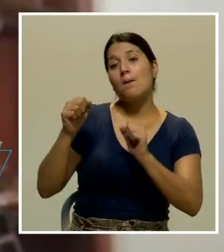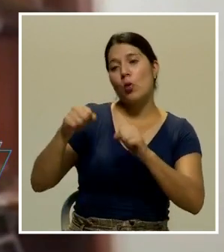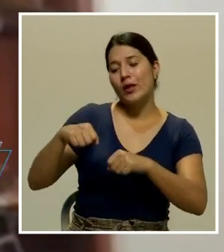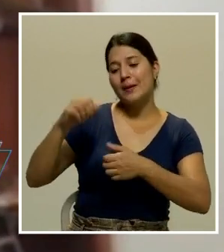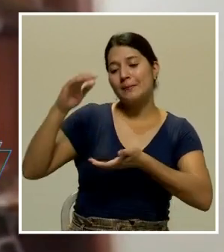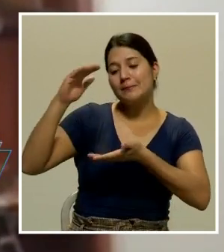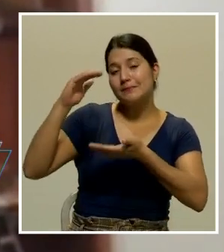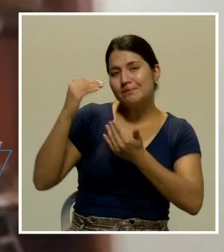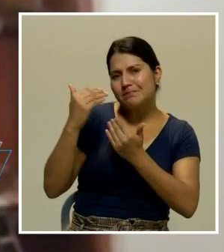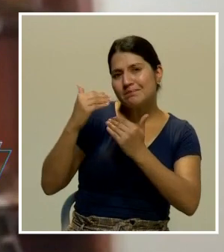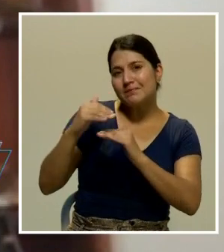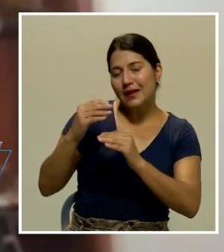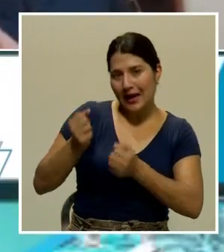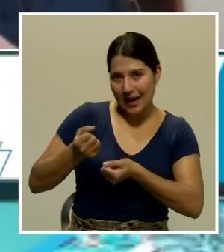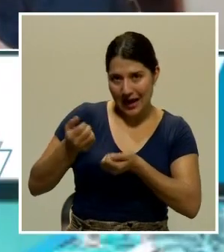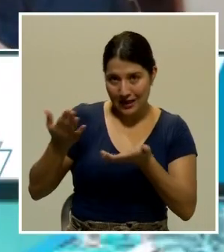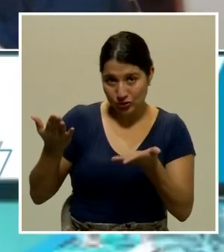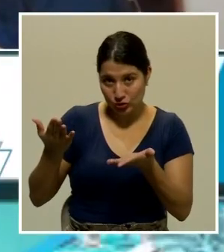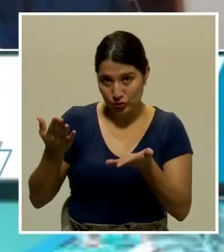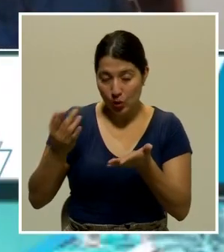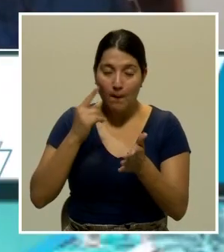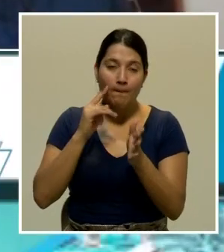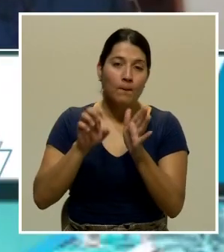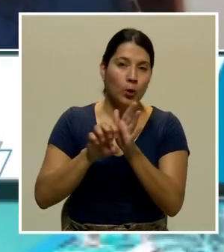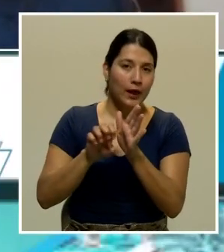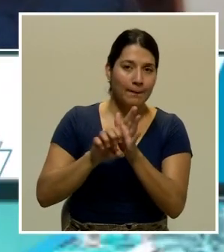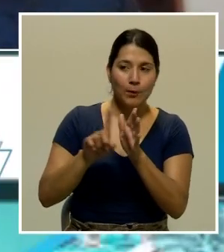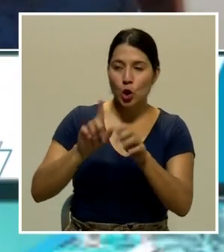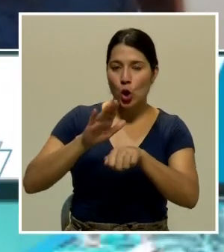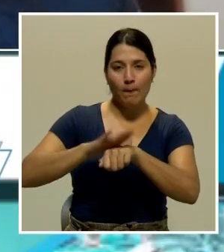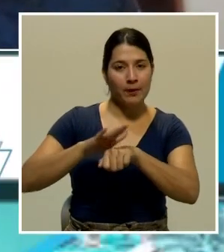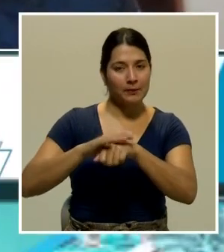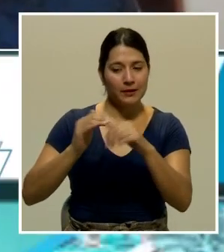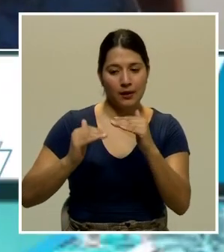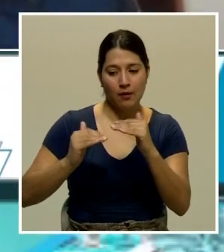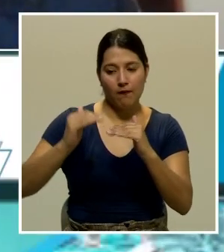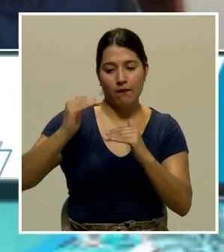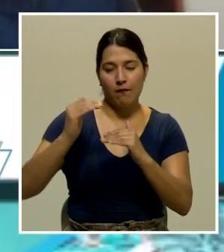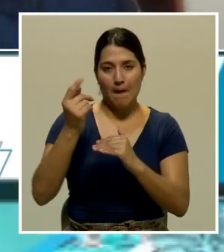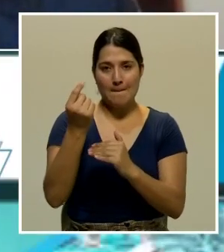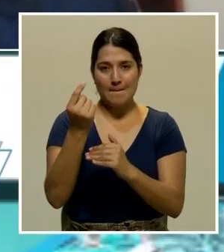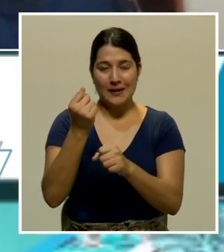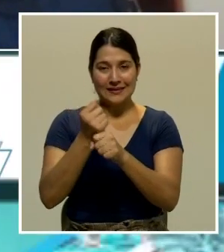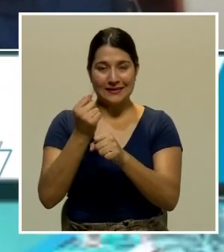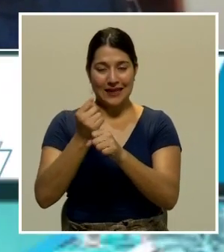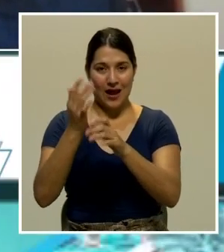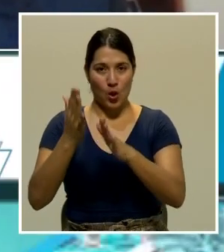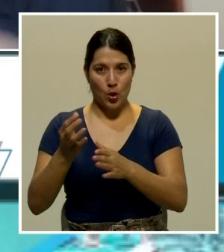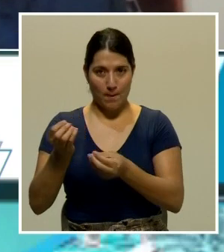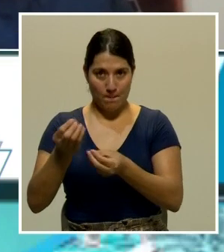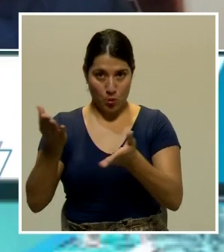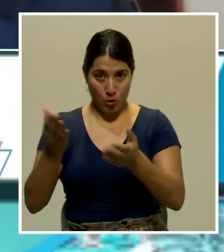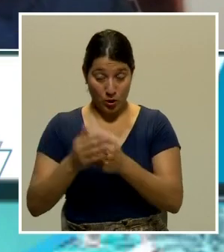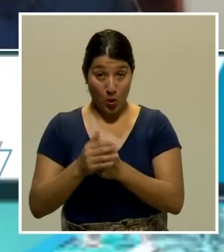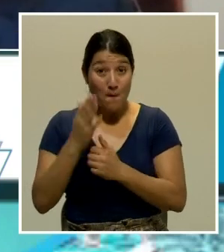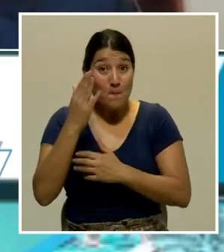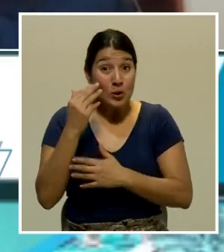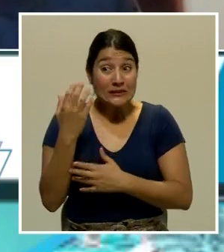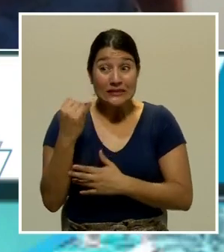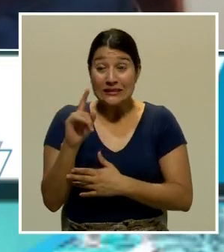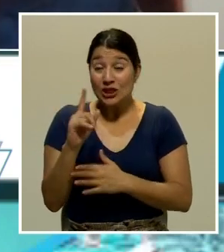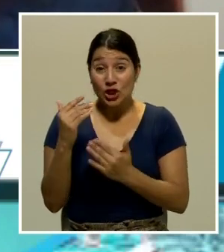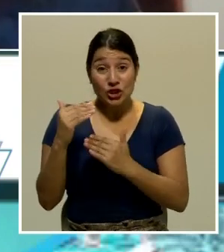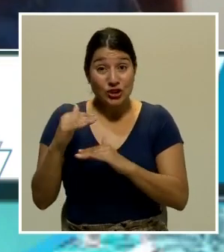gasto. Si no reduce su gasto, tiene que salir a financiarlo y al salir a financiarlo le va a salir más caro y va a